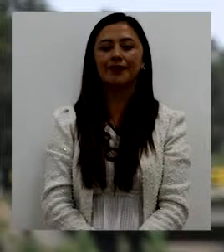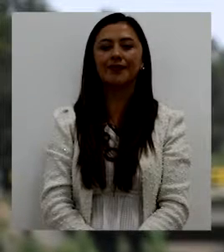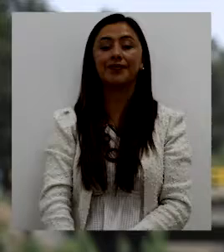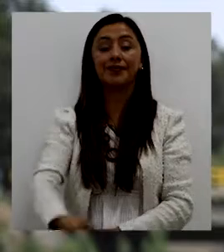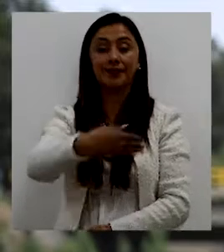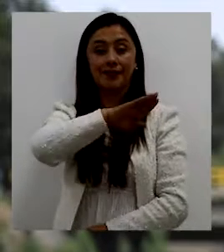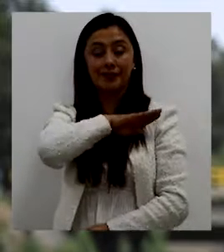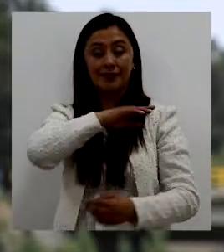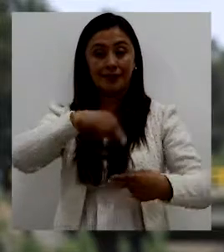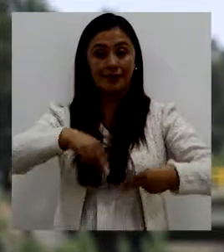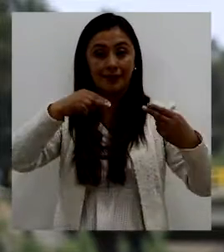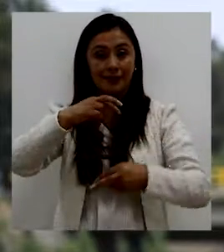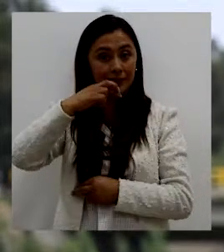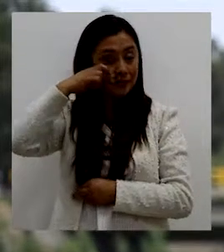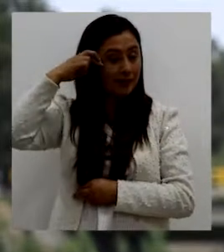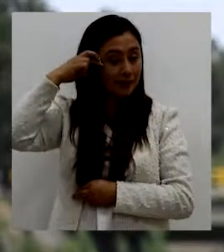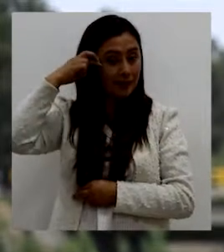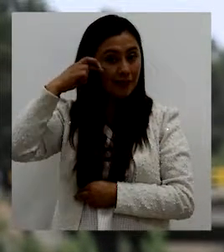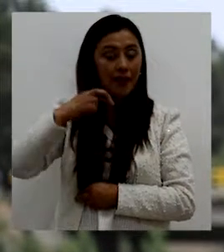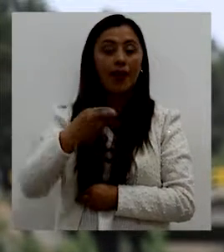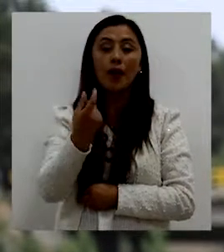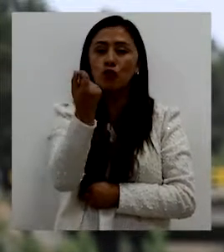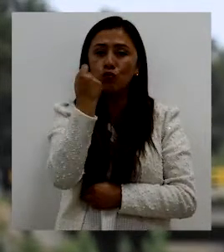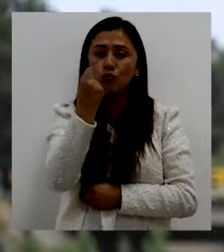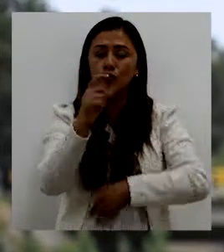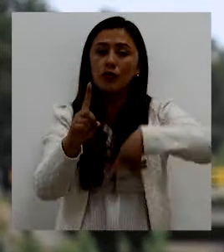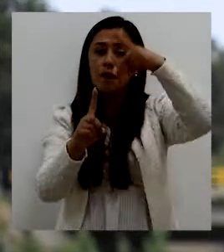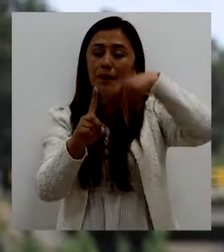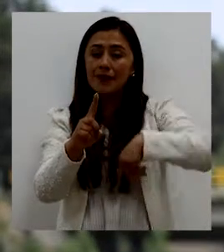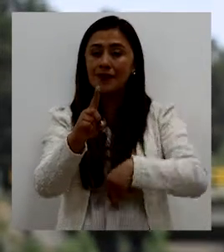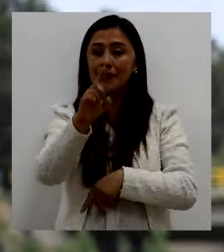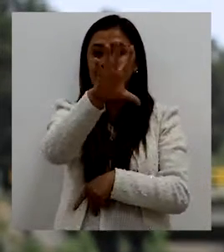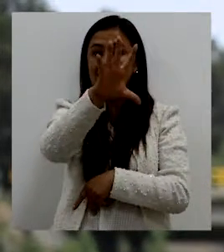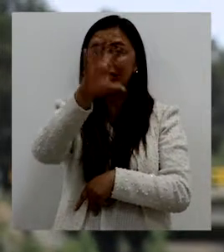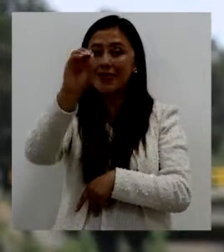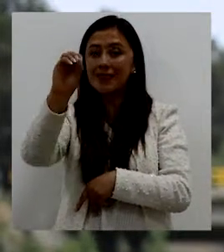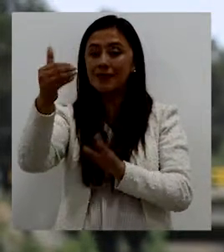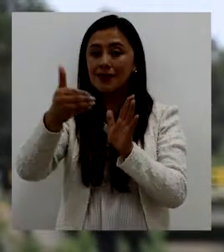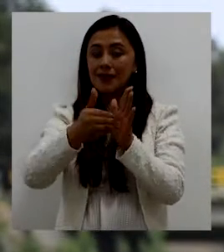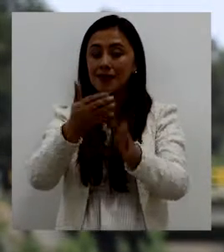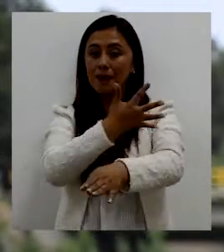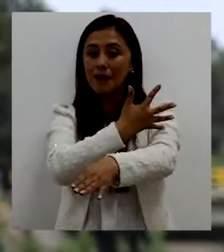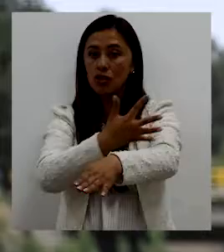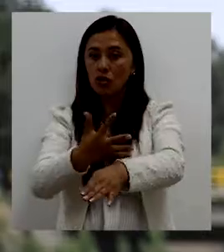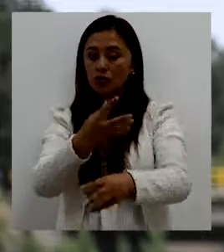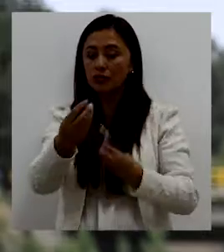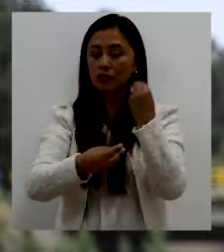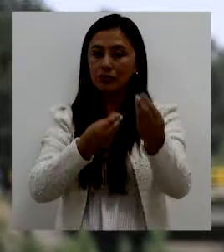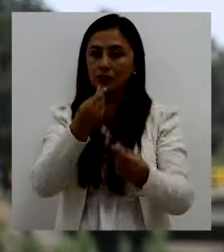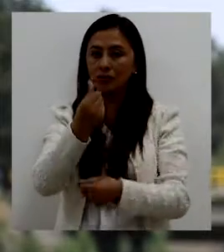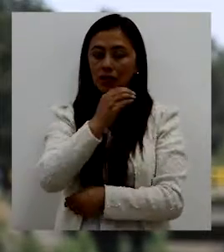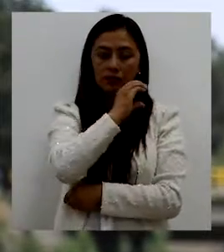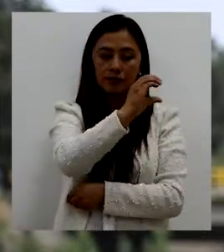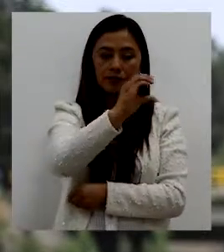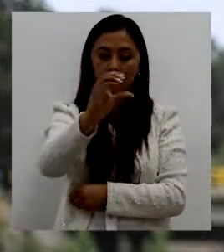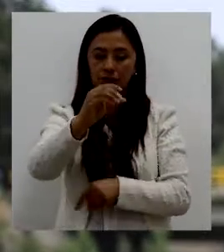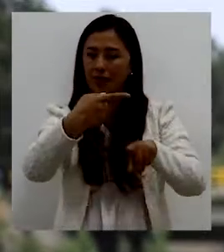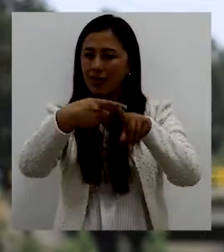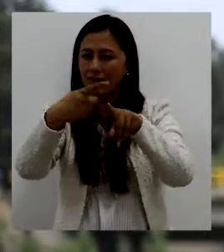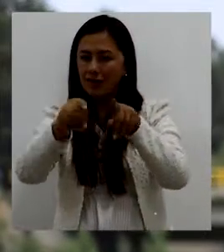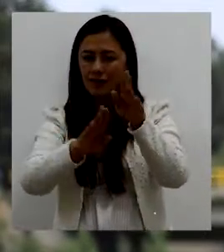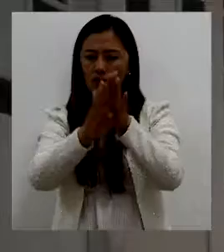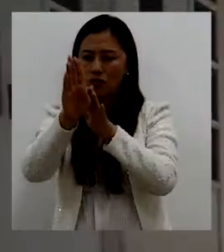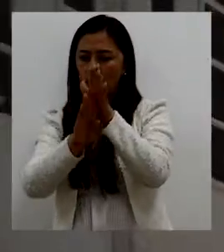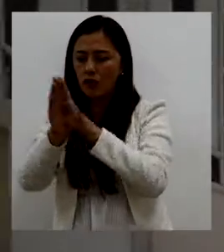El alcalde Pablo Cepeda en el último mes gestionó más de 15 mil millones de pesos para la ejecución de diferentes obras y proyectos en nuestra